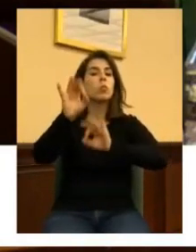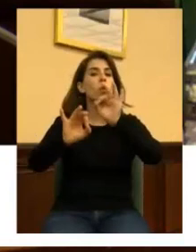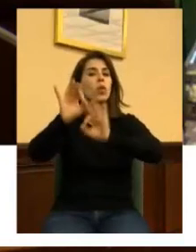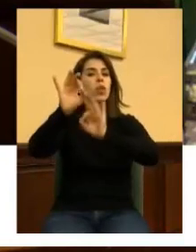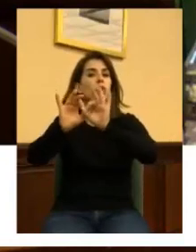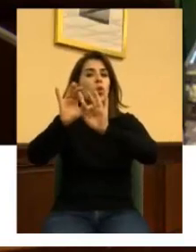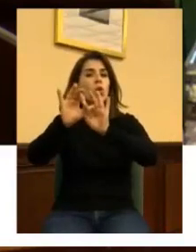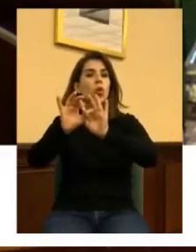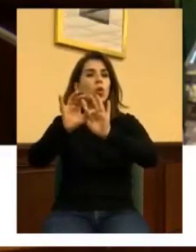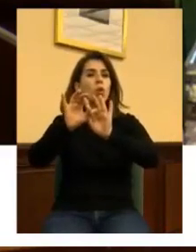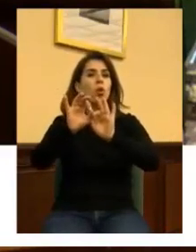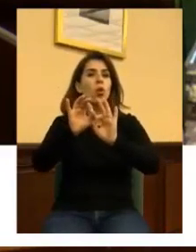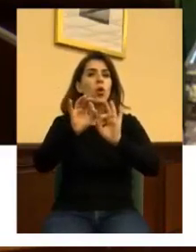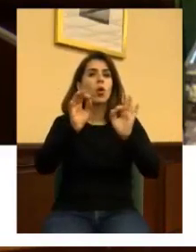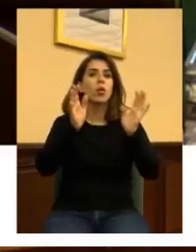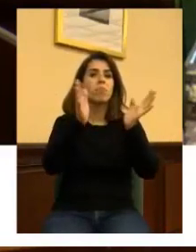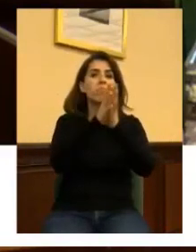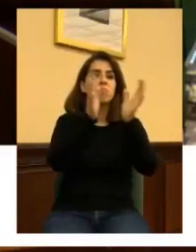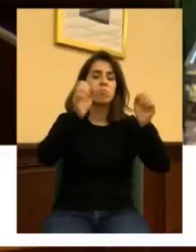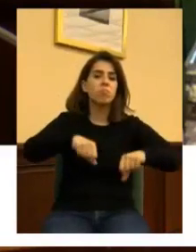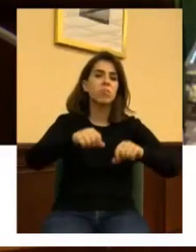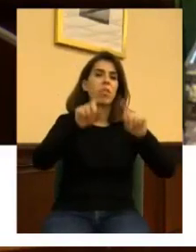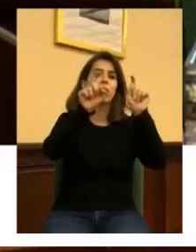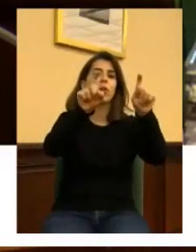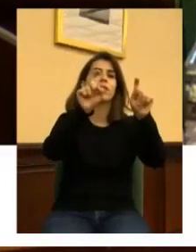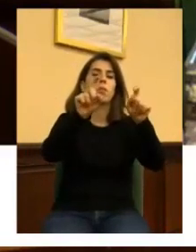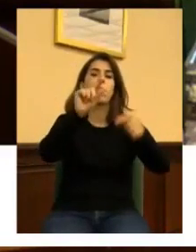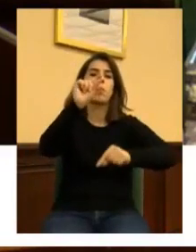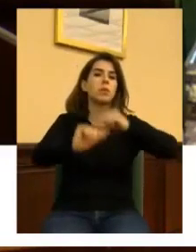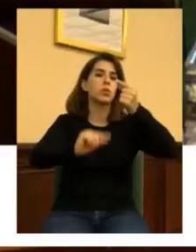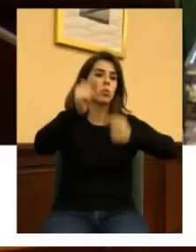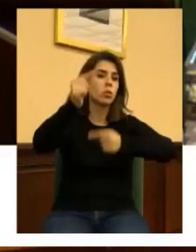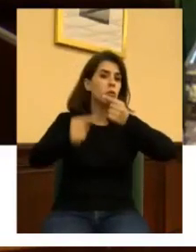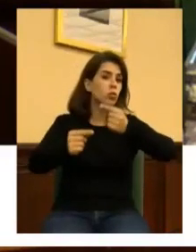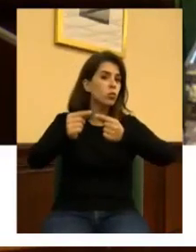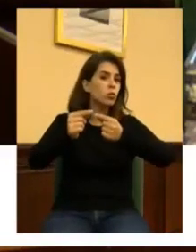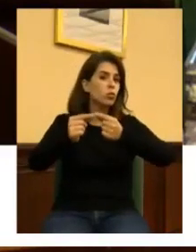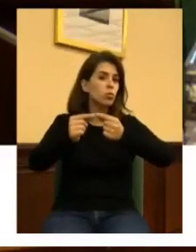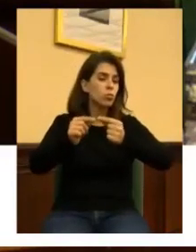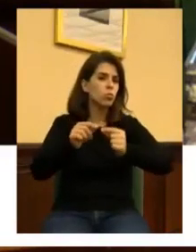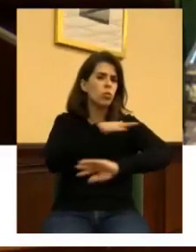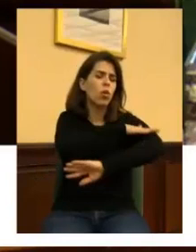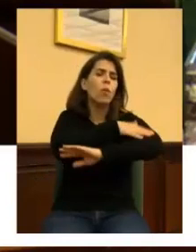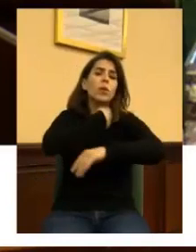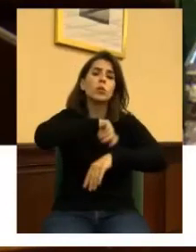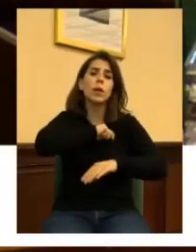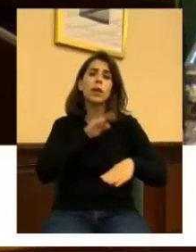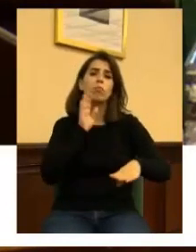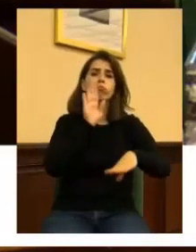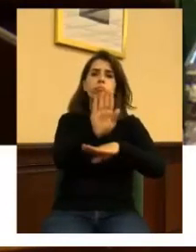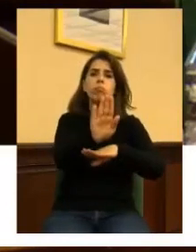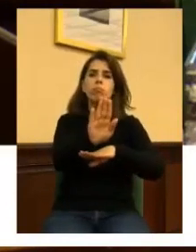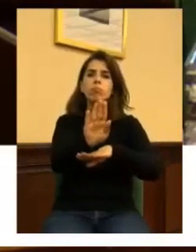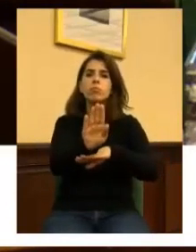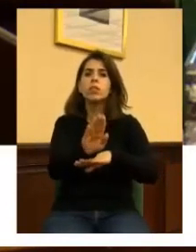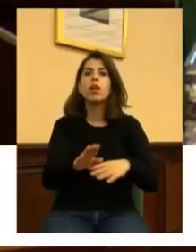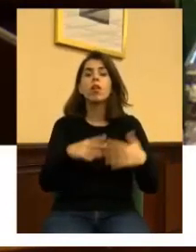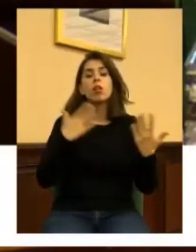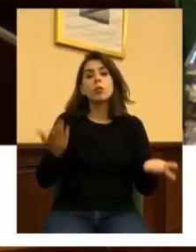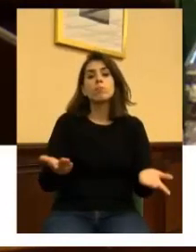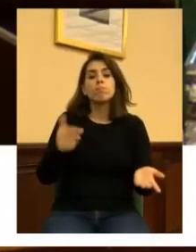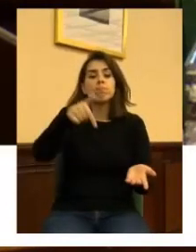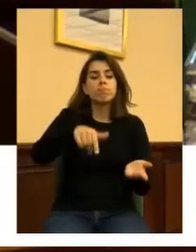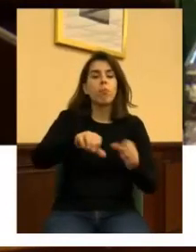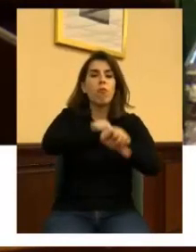5,68% de los conciertos educativos en los presupuestos que ha presentado el Gobierno de España, con lo cual tampoco por